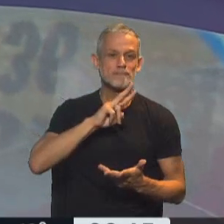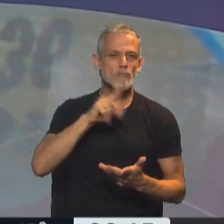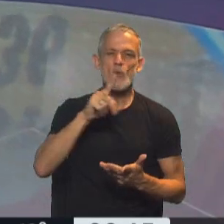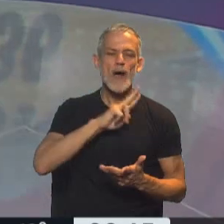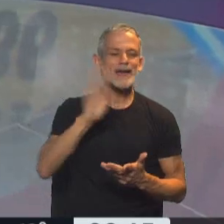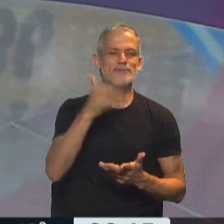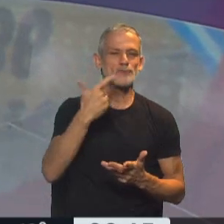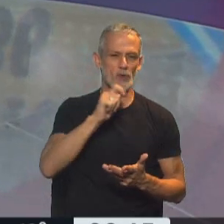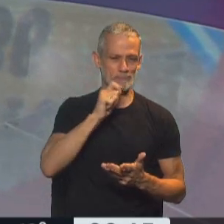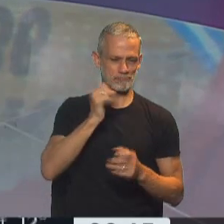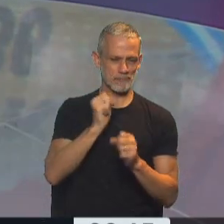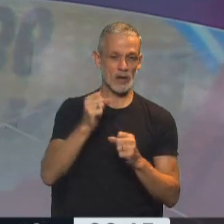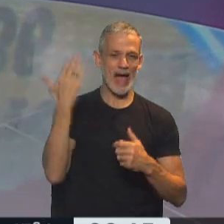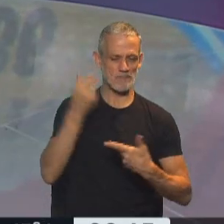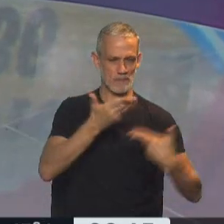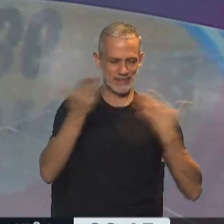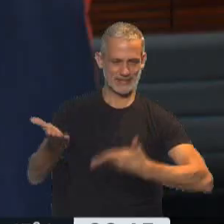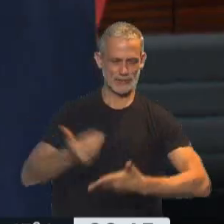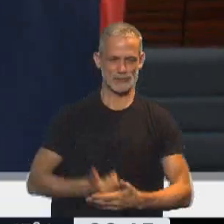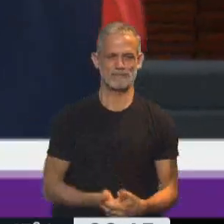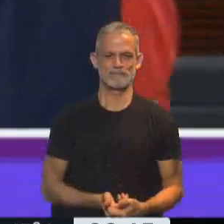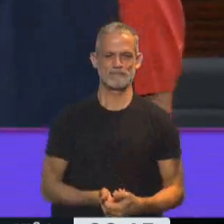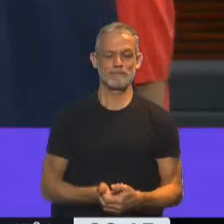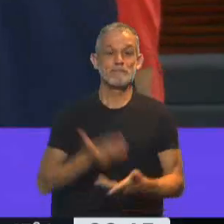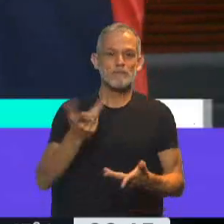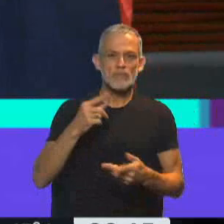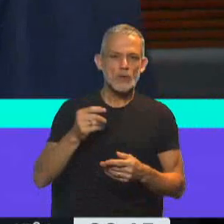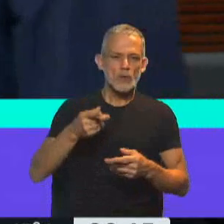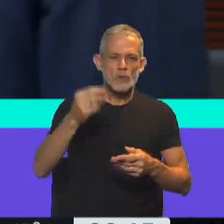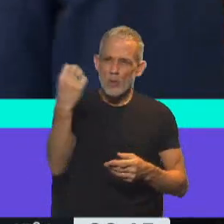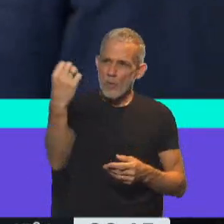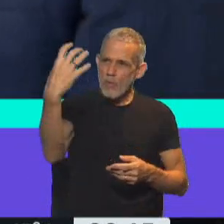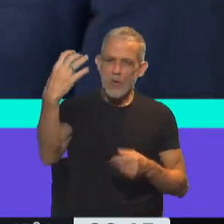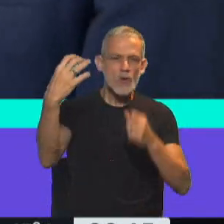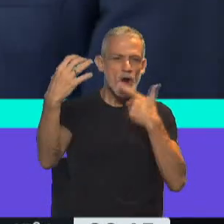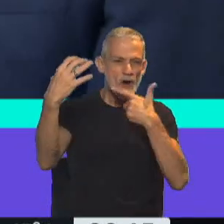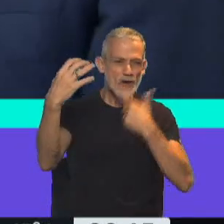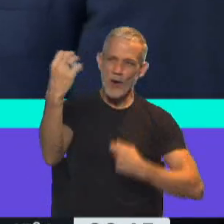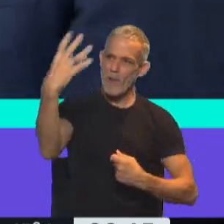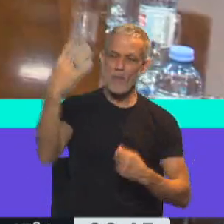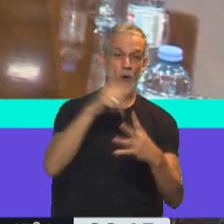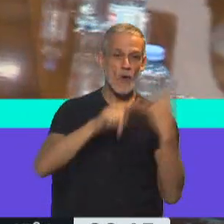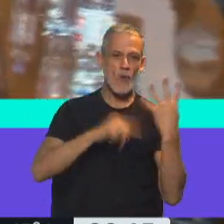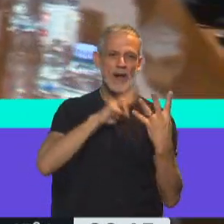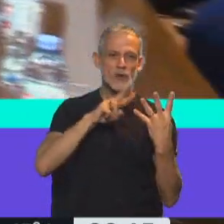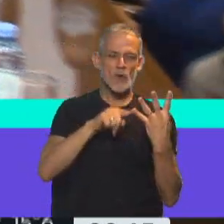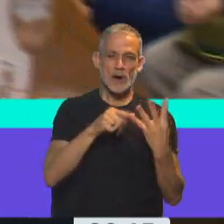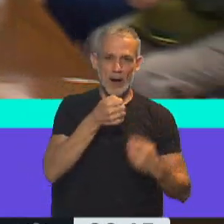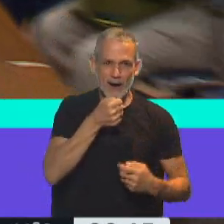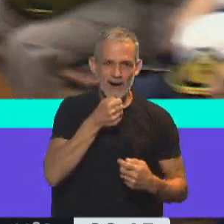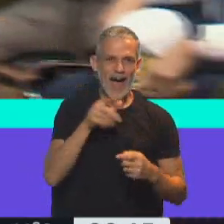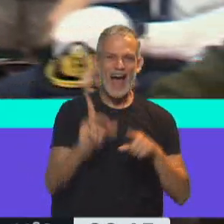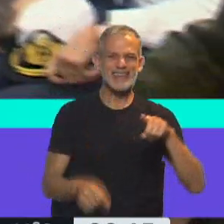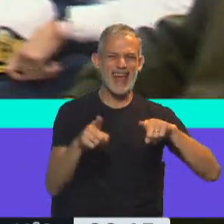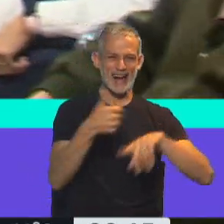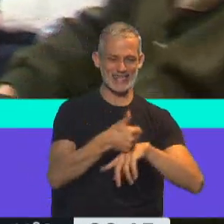todas mujeres. Ayer la presentación. Cuando se encienda la luz roja de aire, estas cuatro mujeres harán radio en la